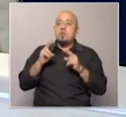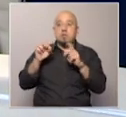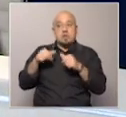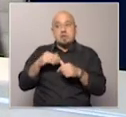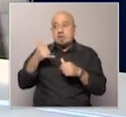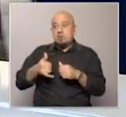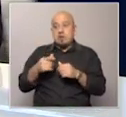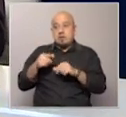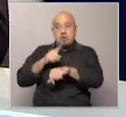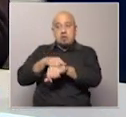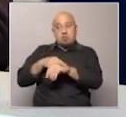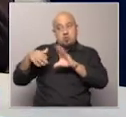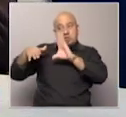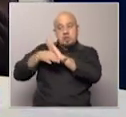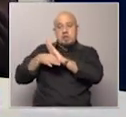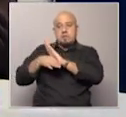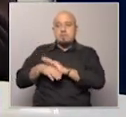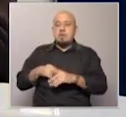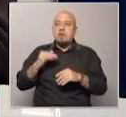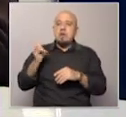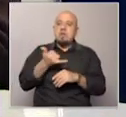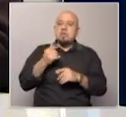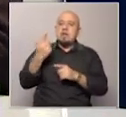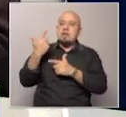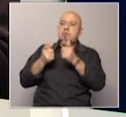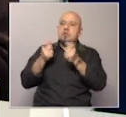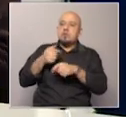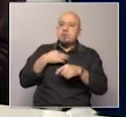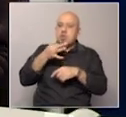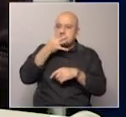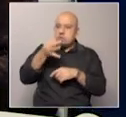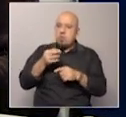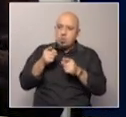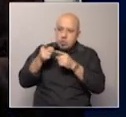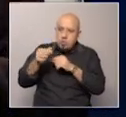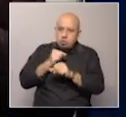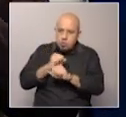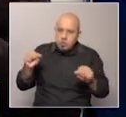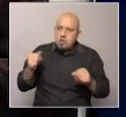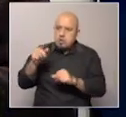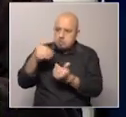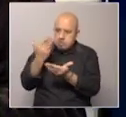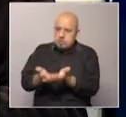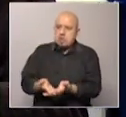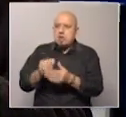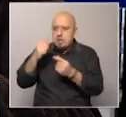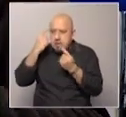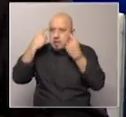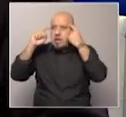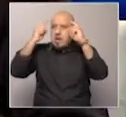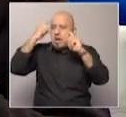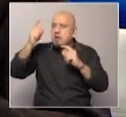y en aquel montilla en aquel momento a los posibles participantes les decíamos ustedes pueden presentar proyectos miradas ideas